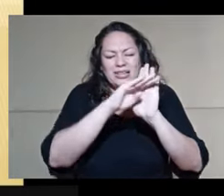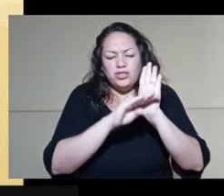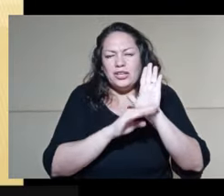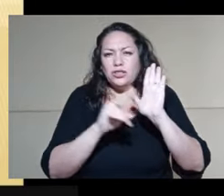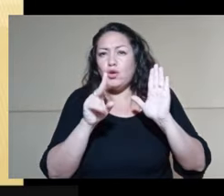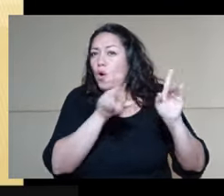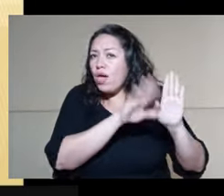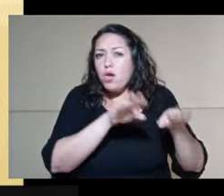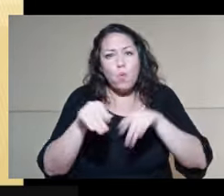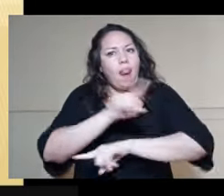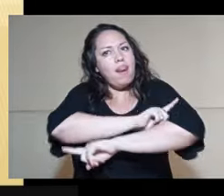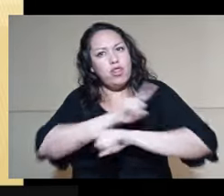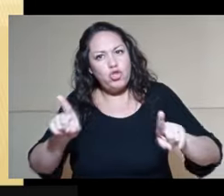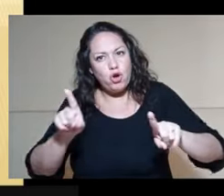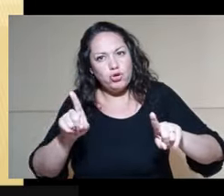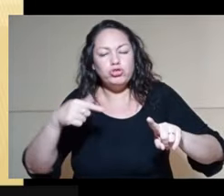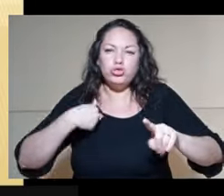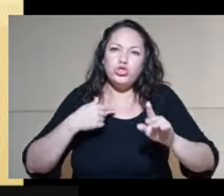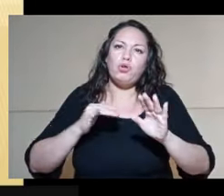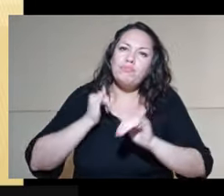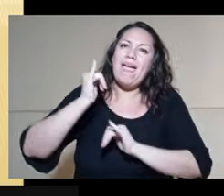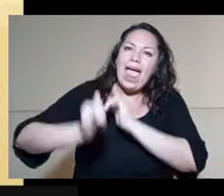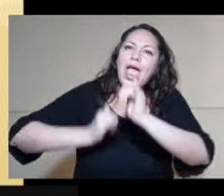miren porque no estoy siguiendo esta